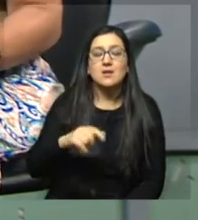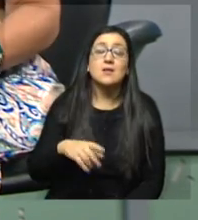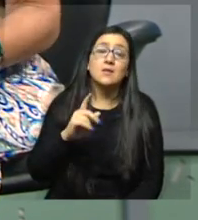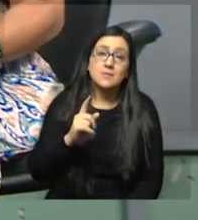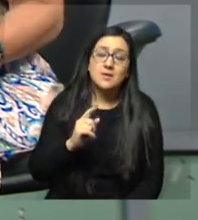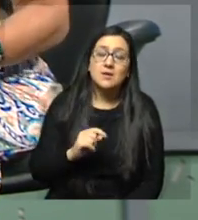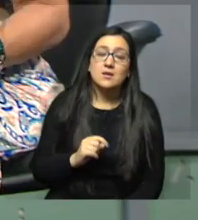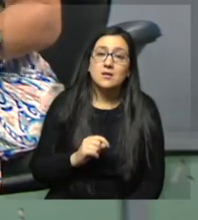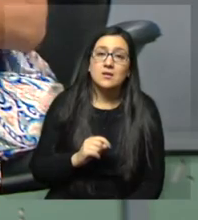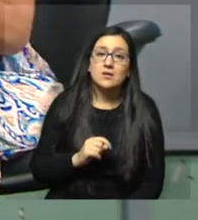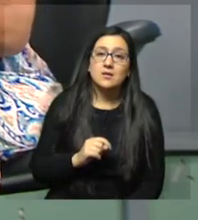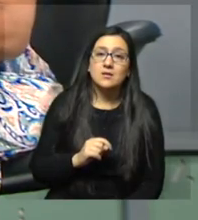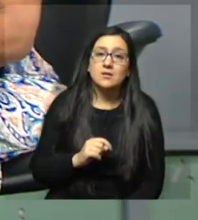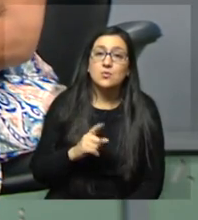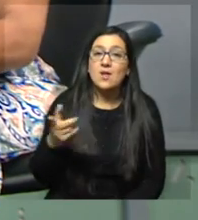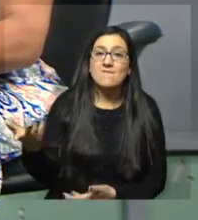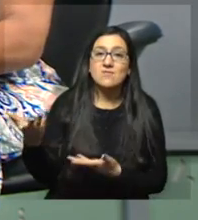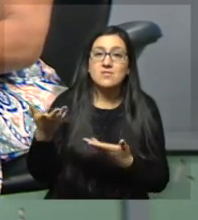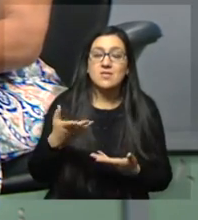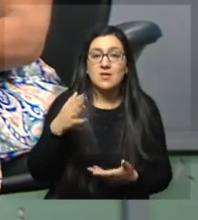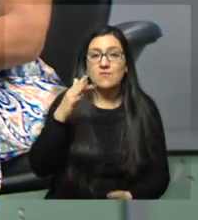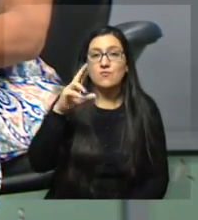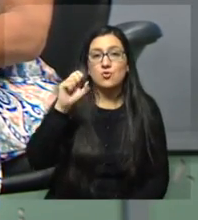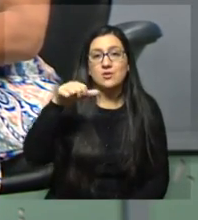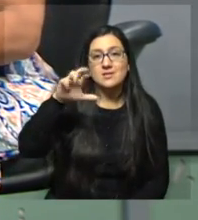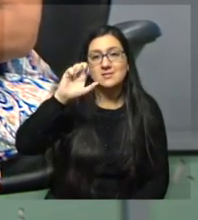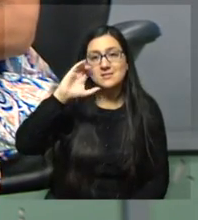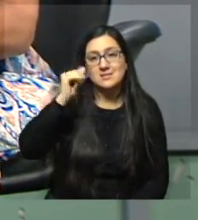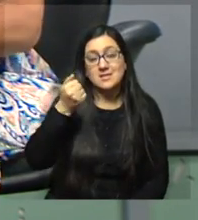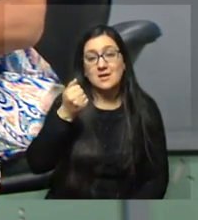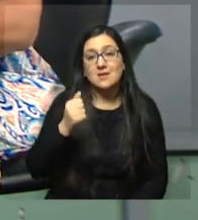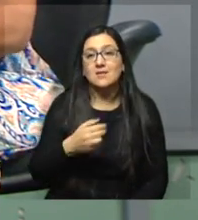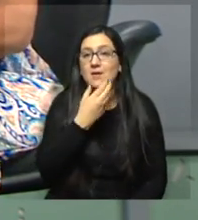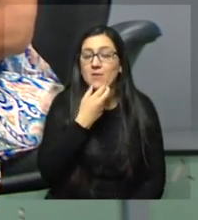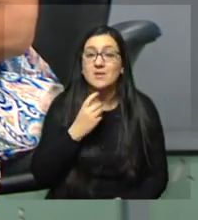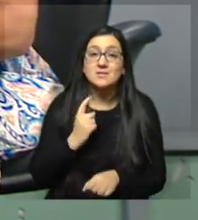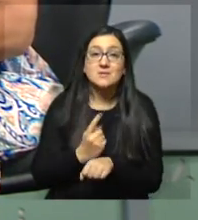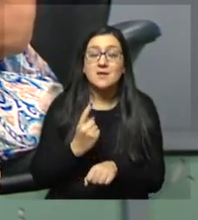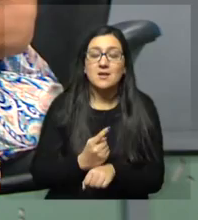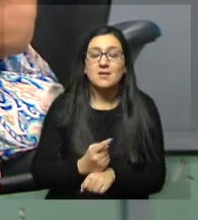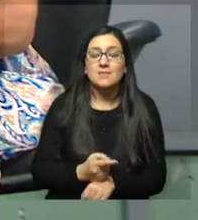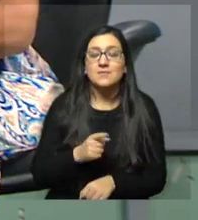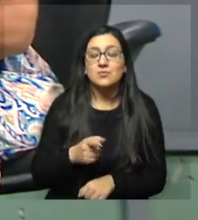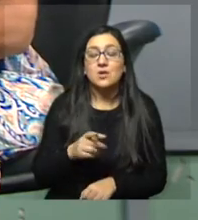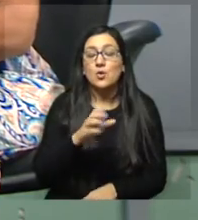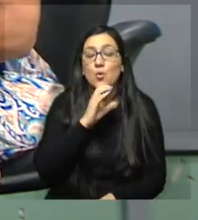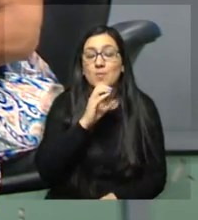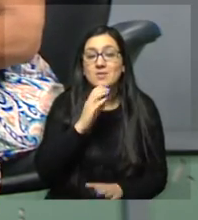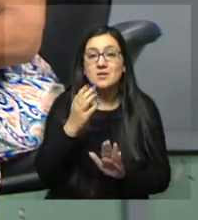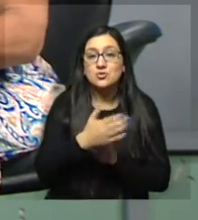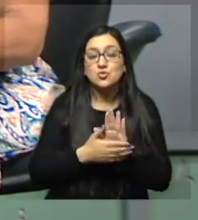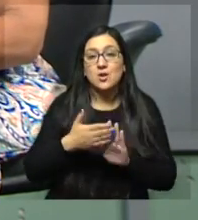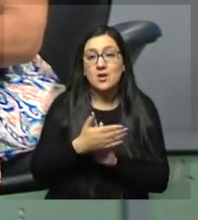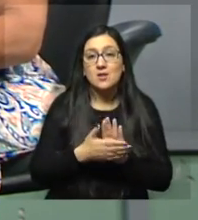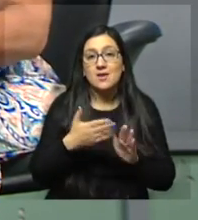principales, y una invitada, Florencia Astellano, es la protagonista, en esta lógica que tiene la Comedia Nacional en esta temporada y que vamos a estar